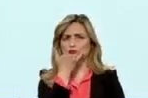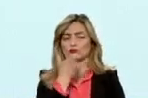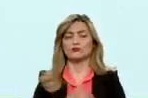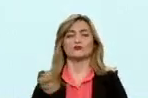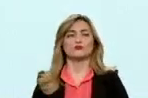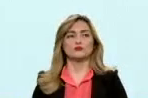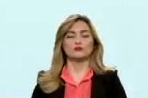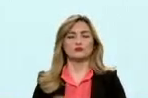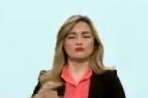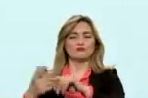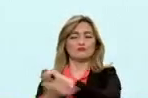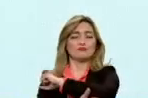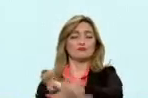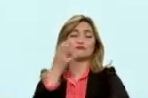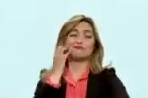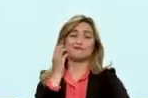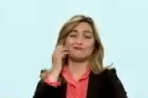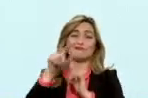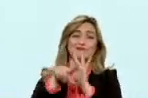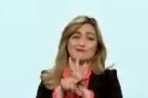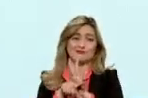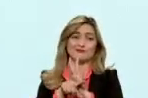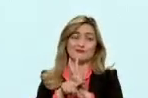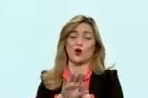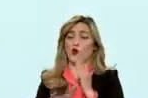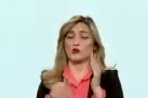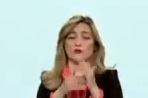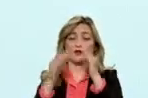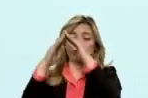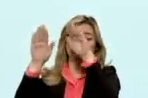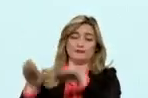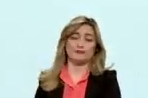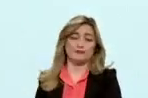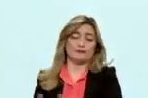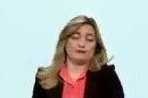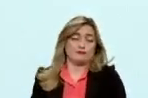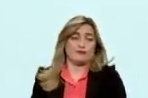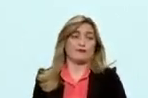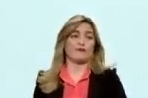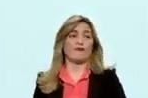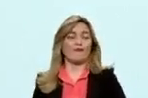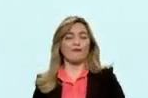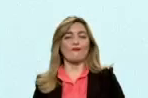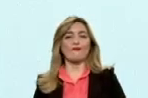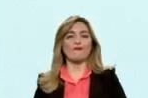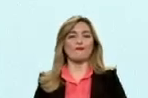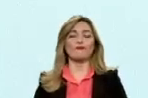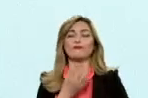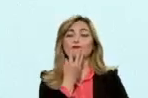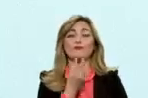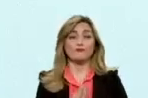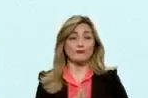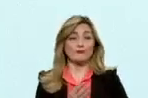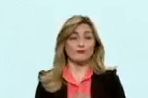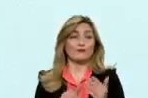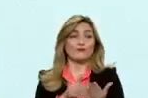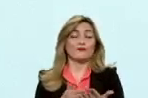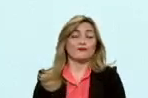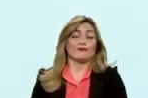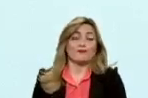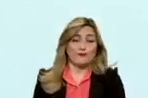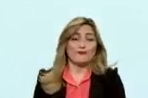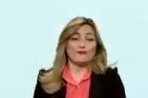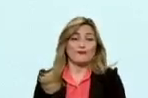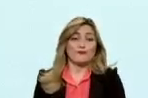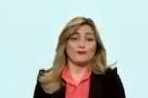de otros países que efectivamente han tenido que regresar a temas de confinamiento, por ejemplo Israel, por justamente